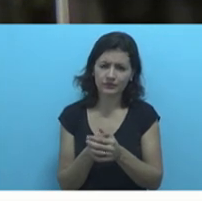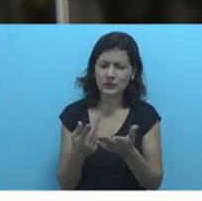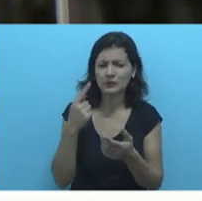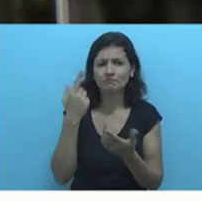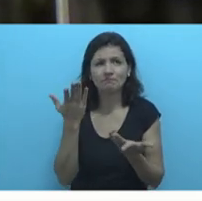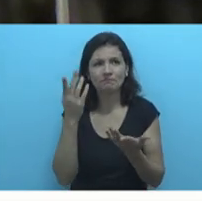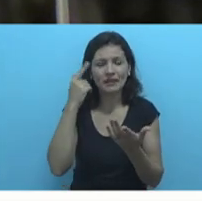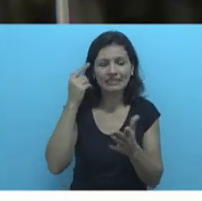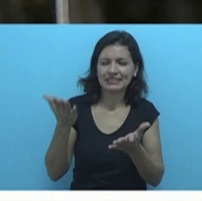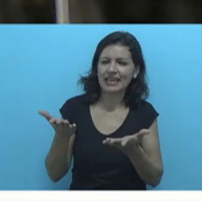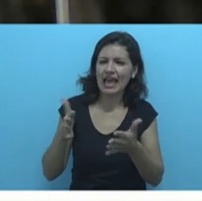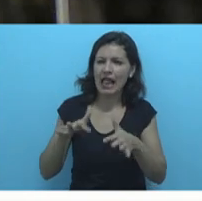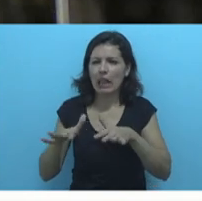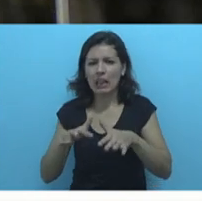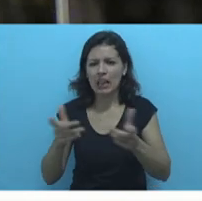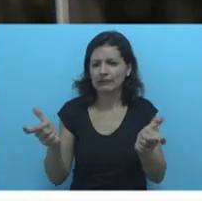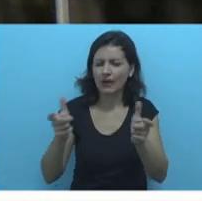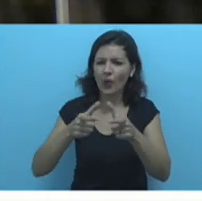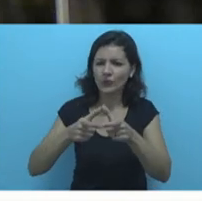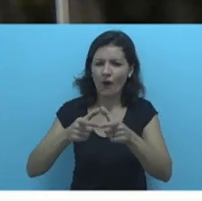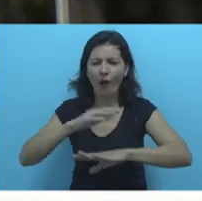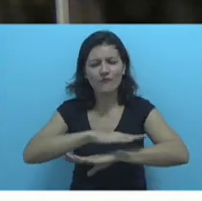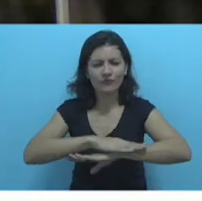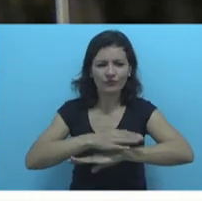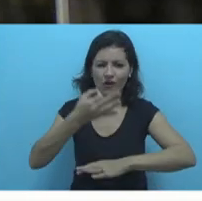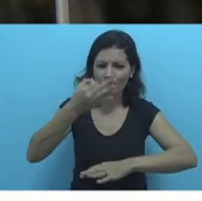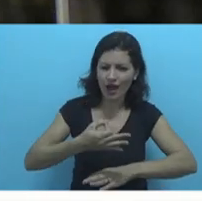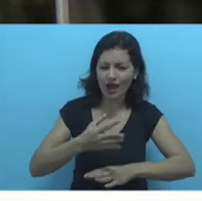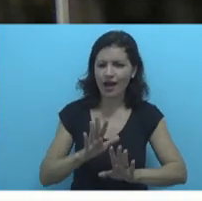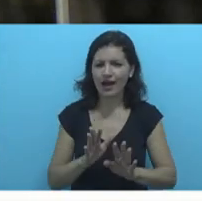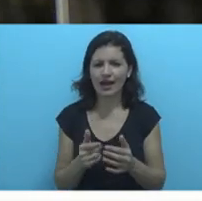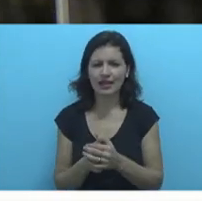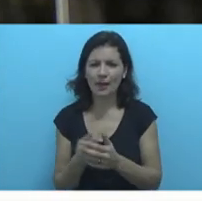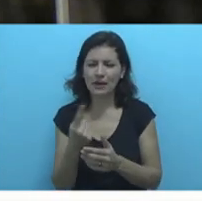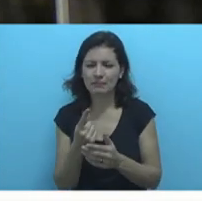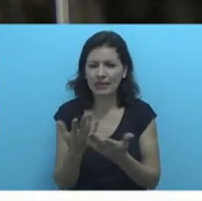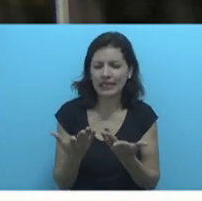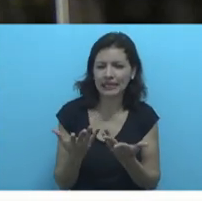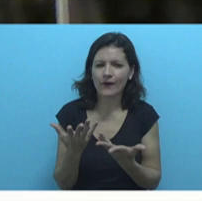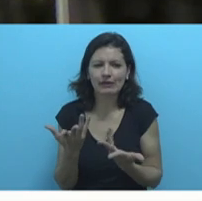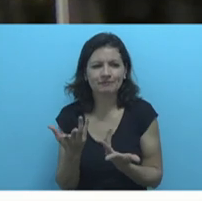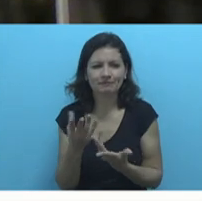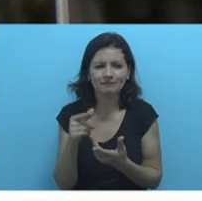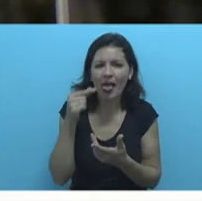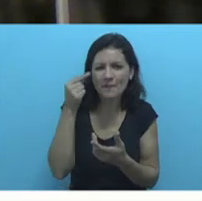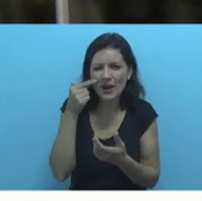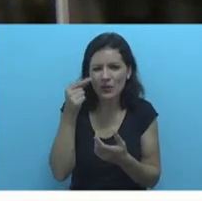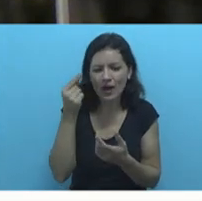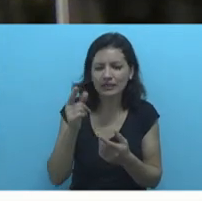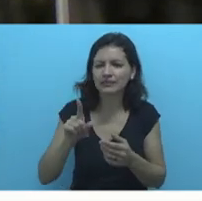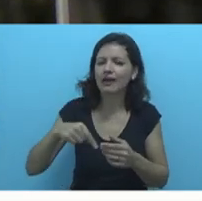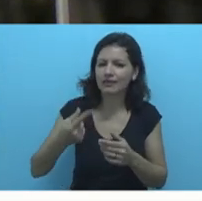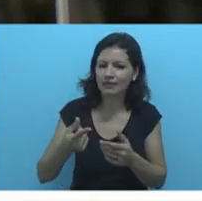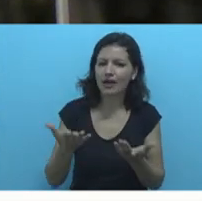algo más formal, y al principio fue como todo un poco tímido, y después obviamente pudimos romper el